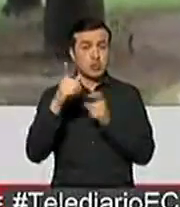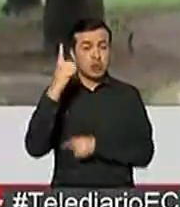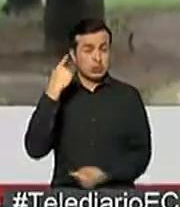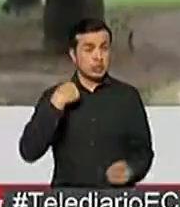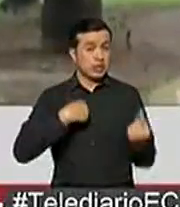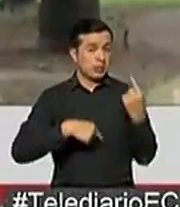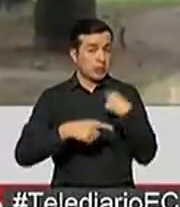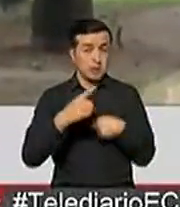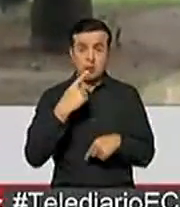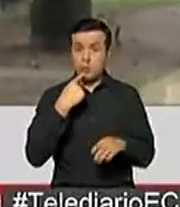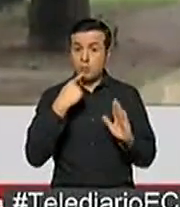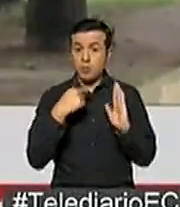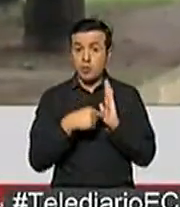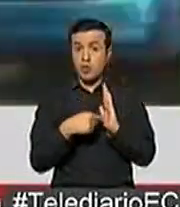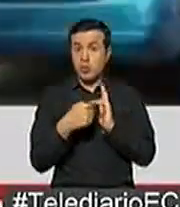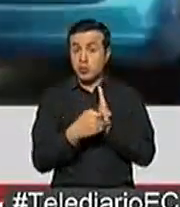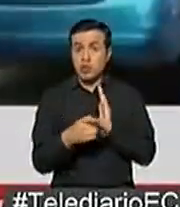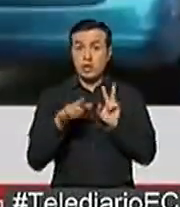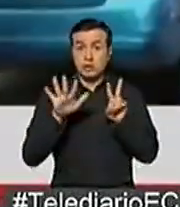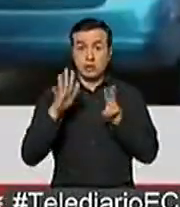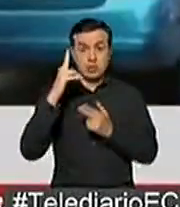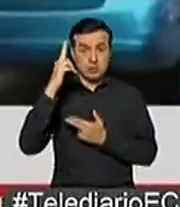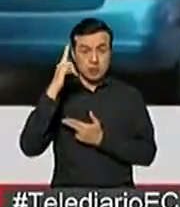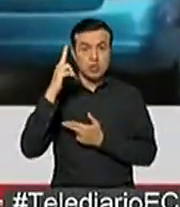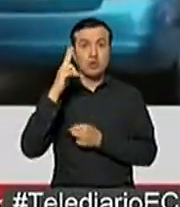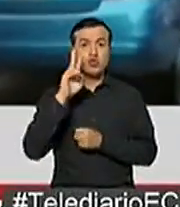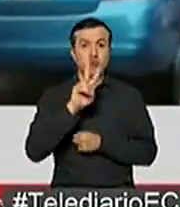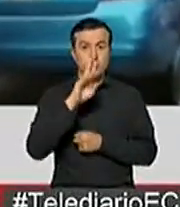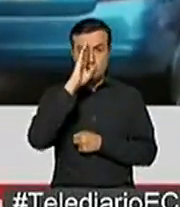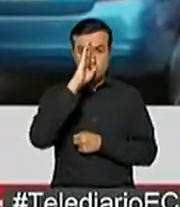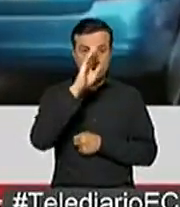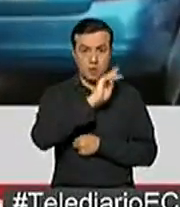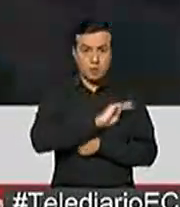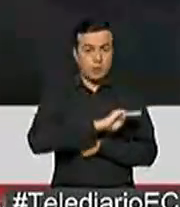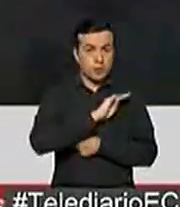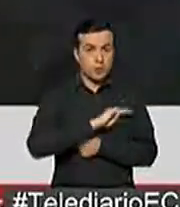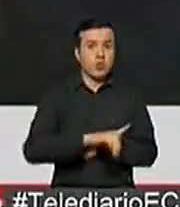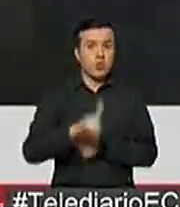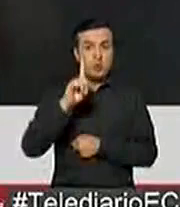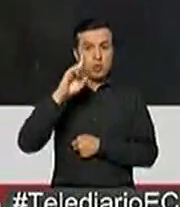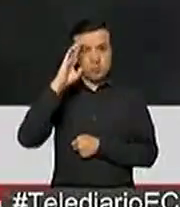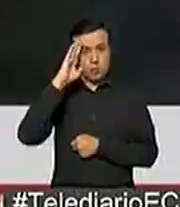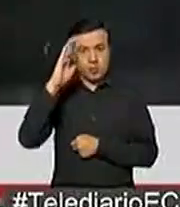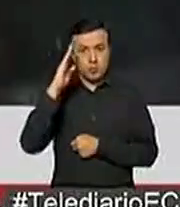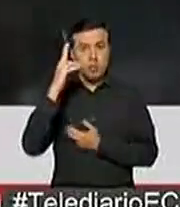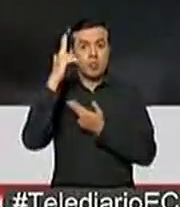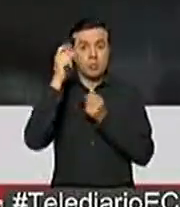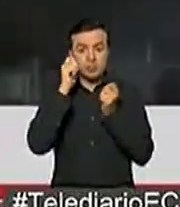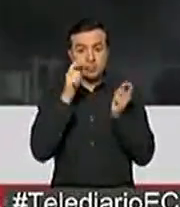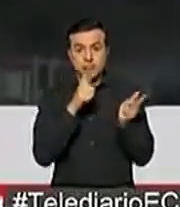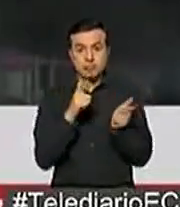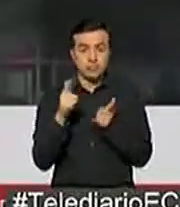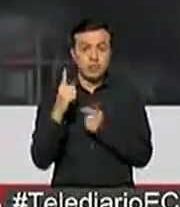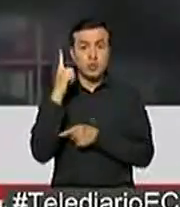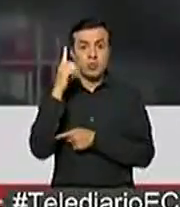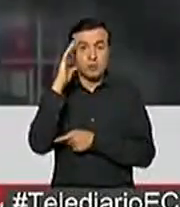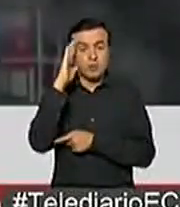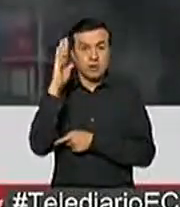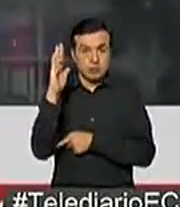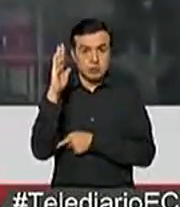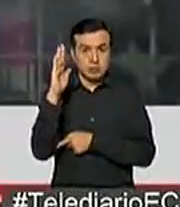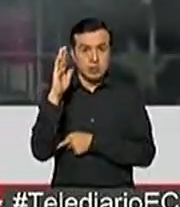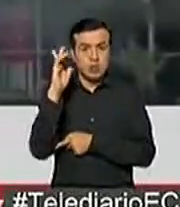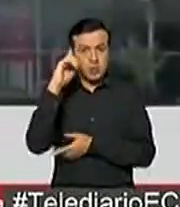entre las que constan siete soldados o dos policías municipales un oficial de la guardia nacional y un policía